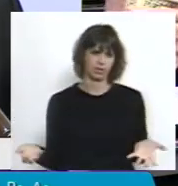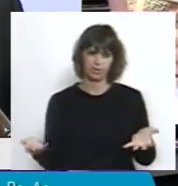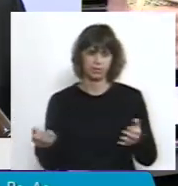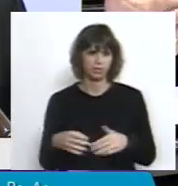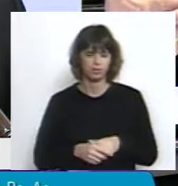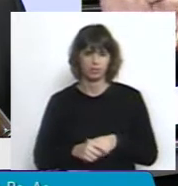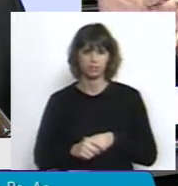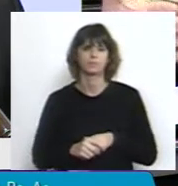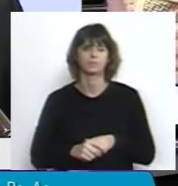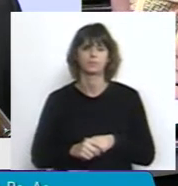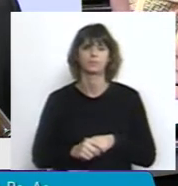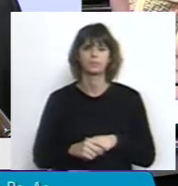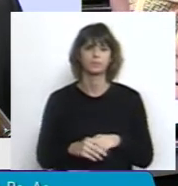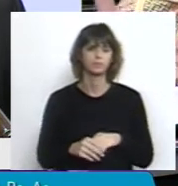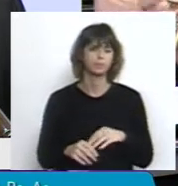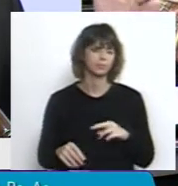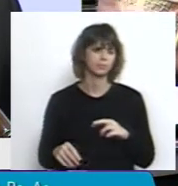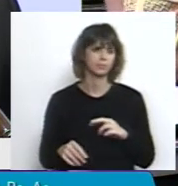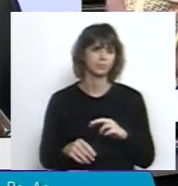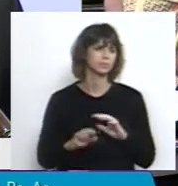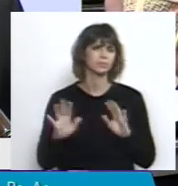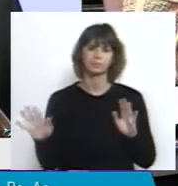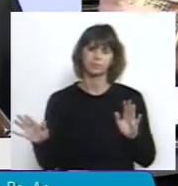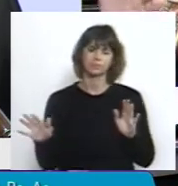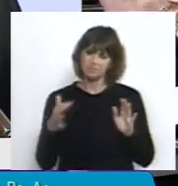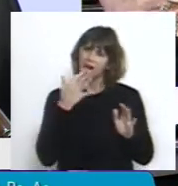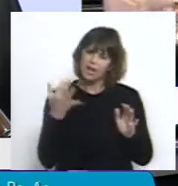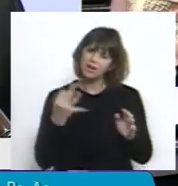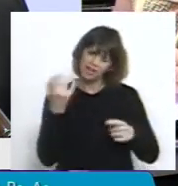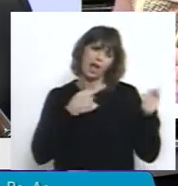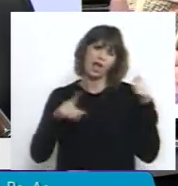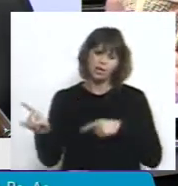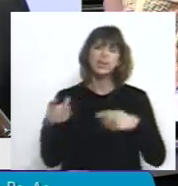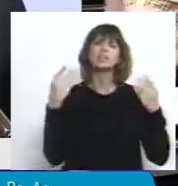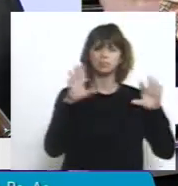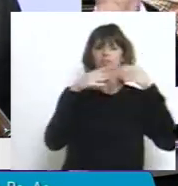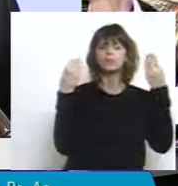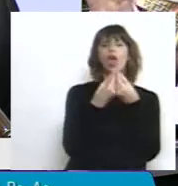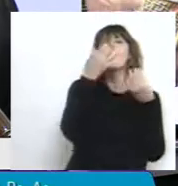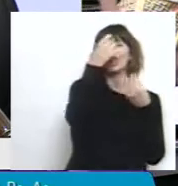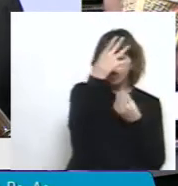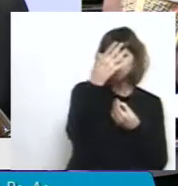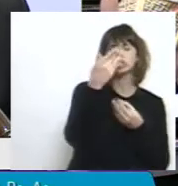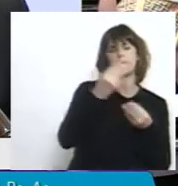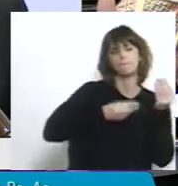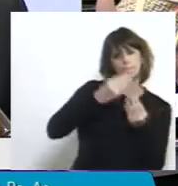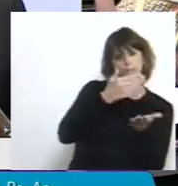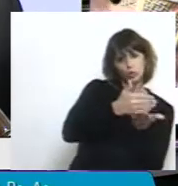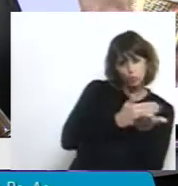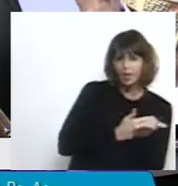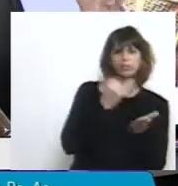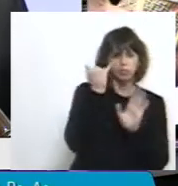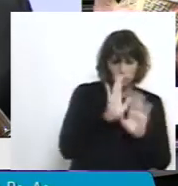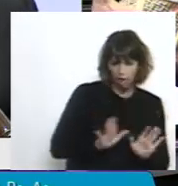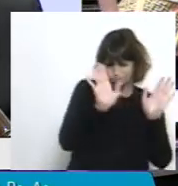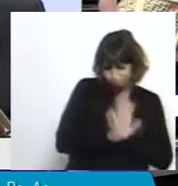Nada de esto debiera quitarle el sueño a nadie. Al contrario, después de 12 presupuestos, de 4 de estas características,